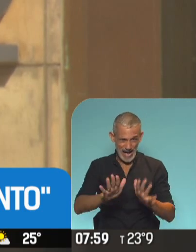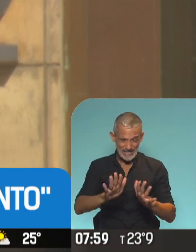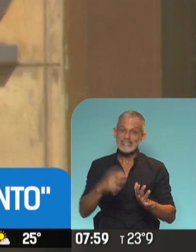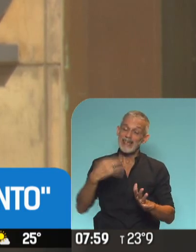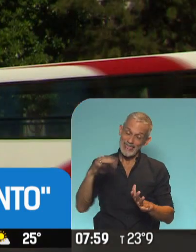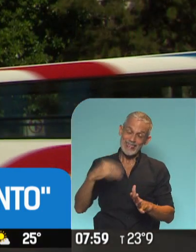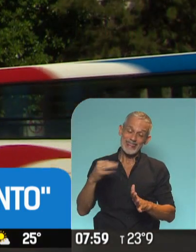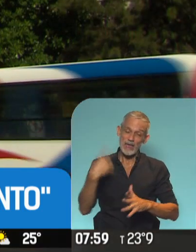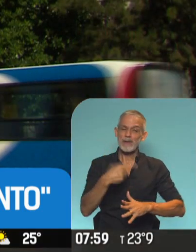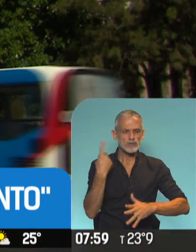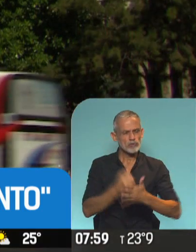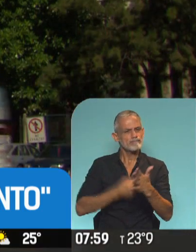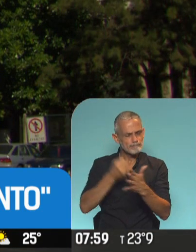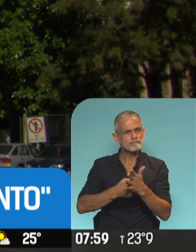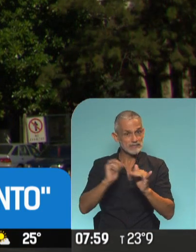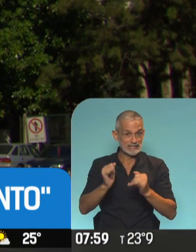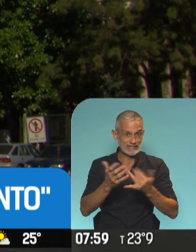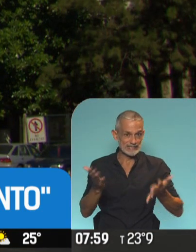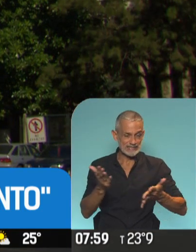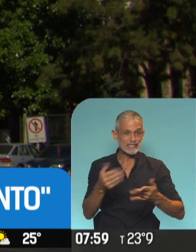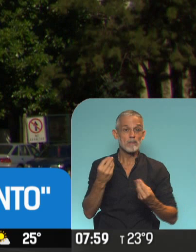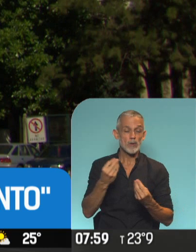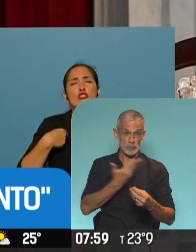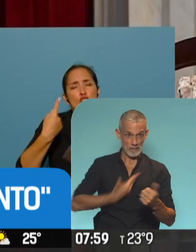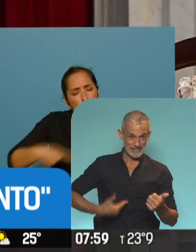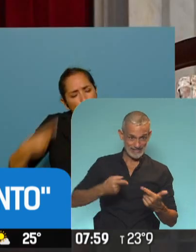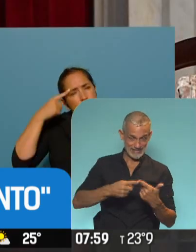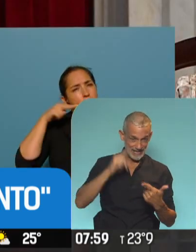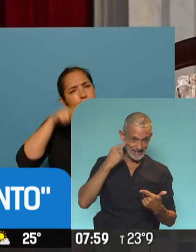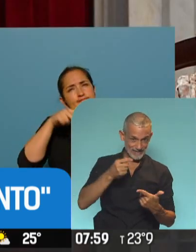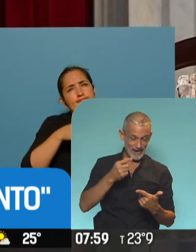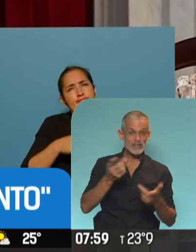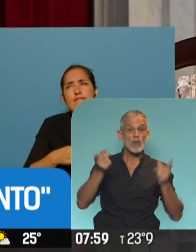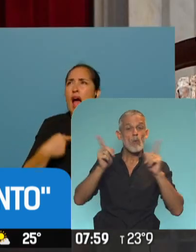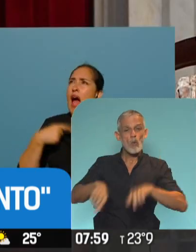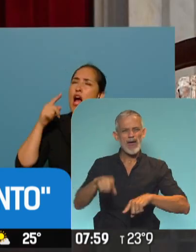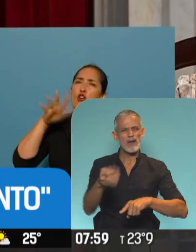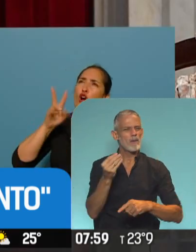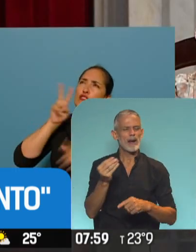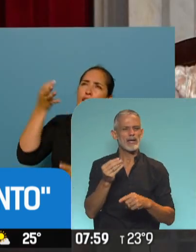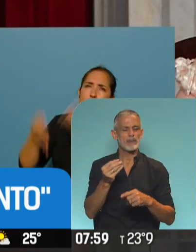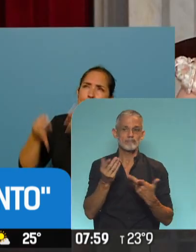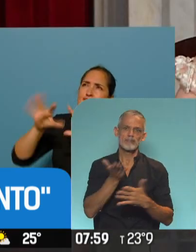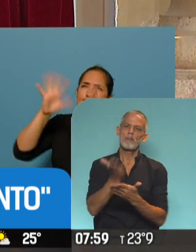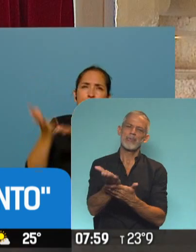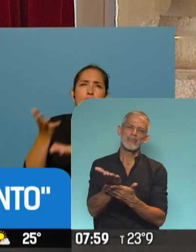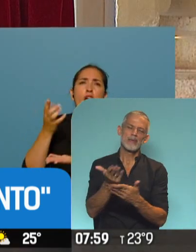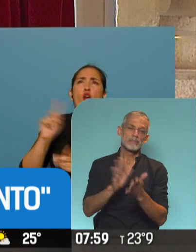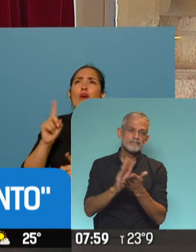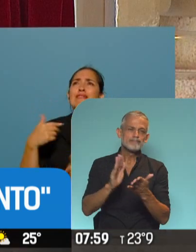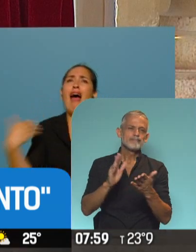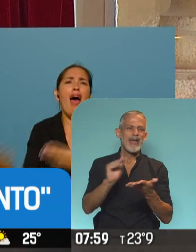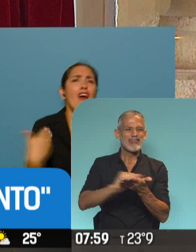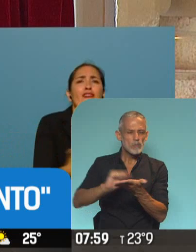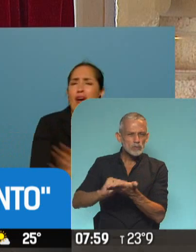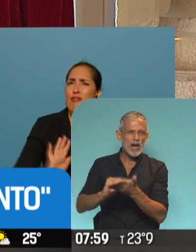realmente vamos a seguir insistiendo. Por eso es que tanto el presidente vuelve a convocar, a pedir a los diputados y a